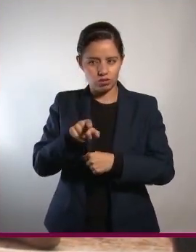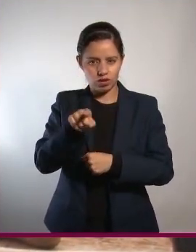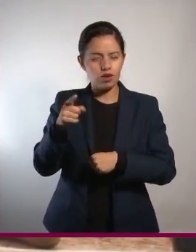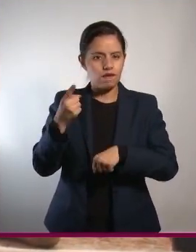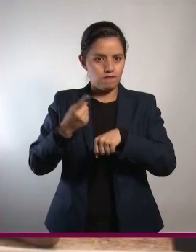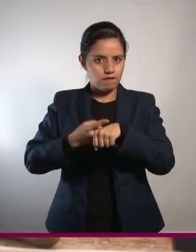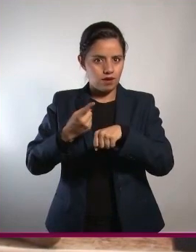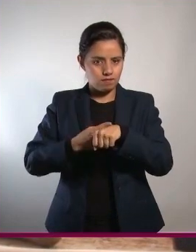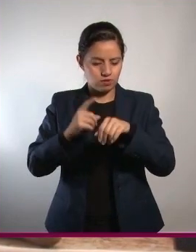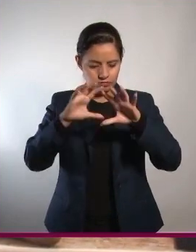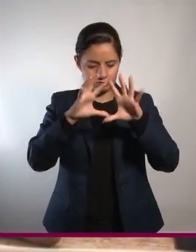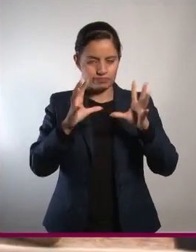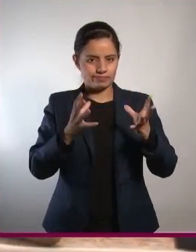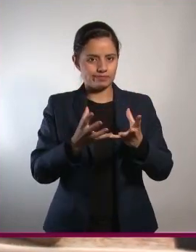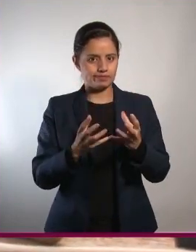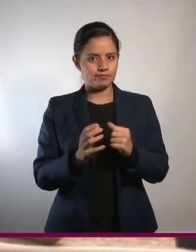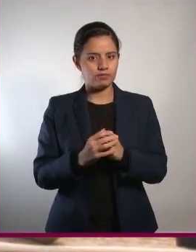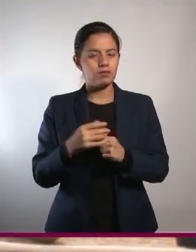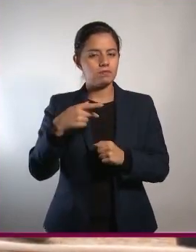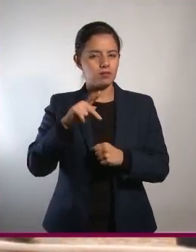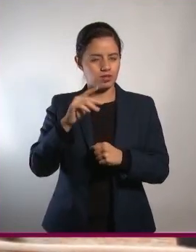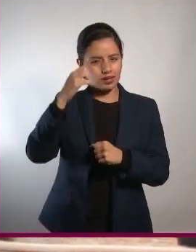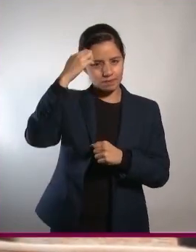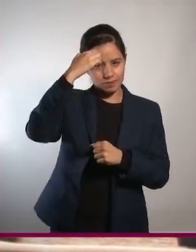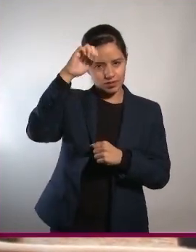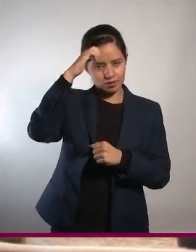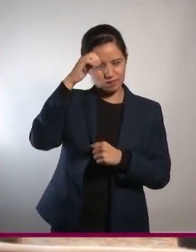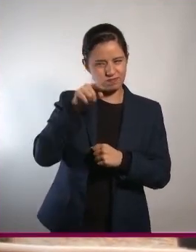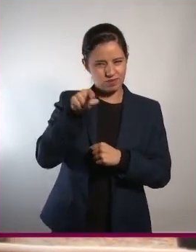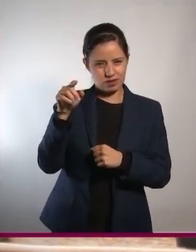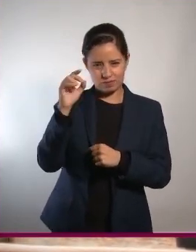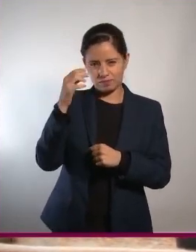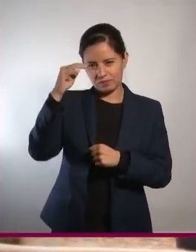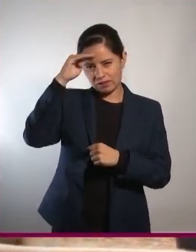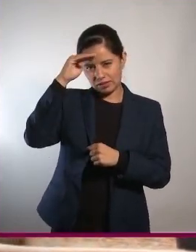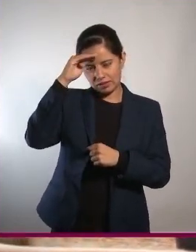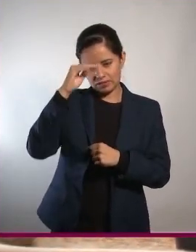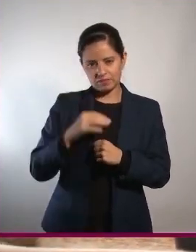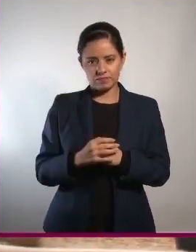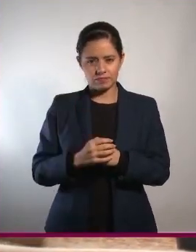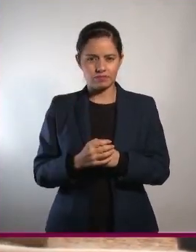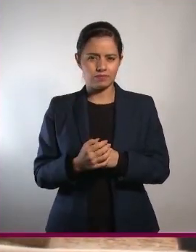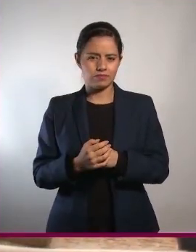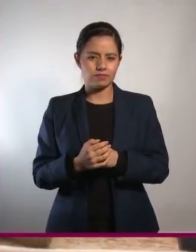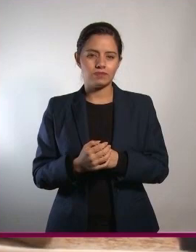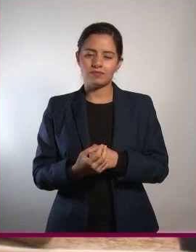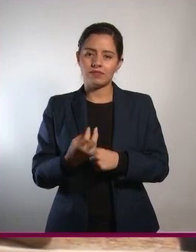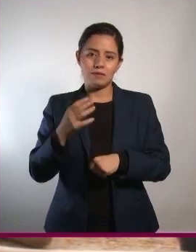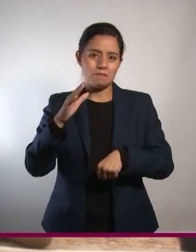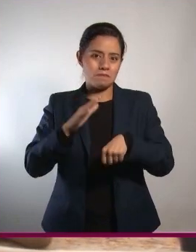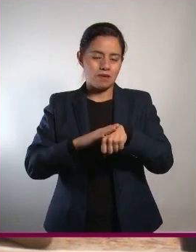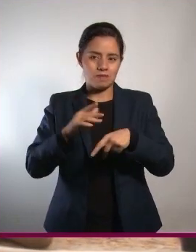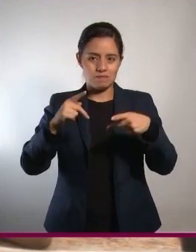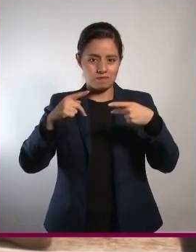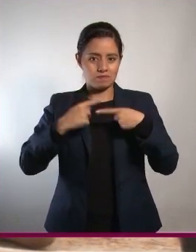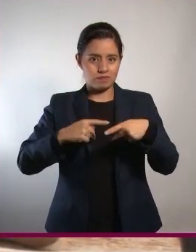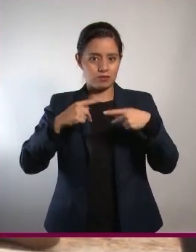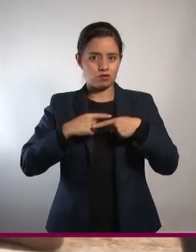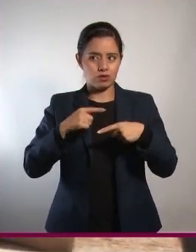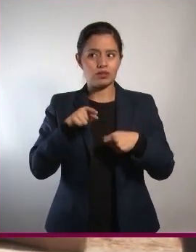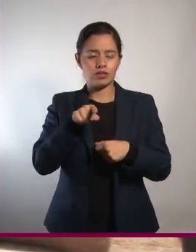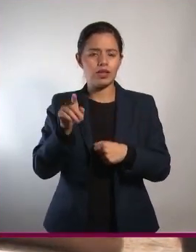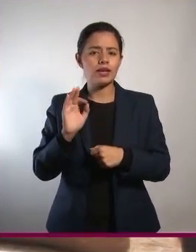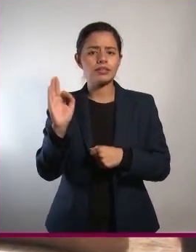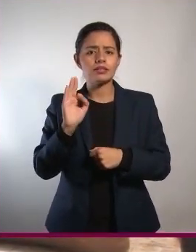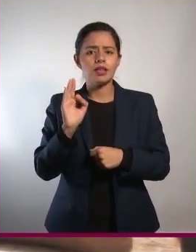global. Sin embargo, los expertos consideran que estos números están infraestimados por el número de casos que son asintomáticos